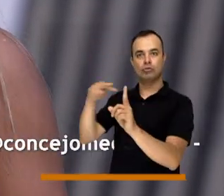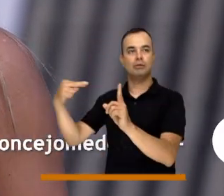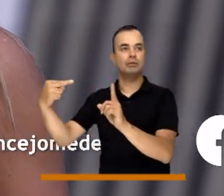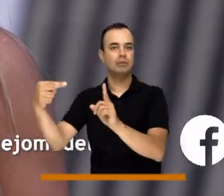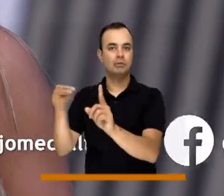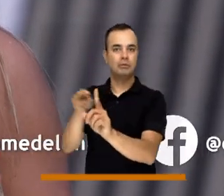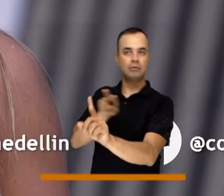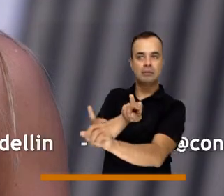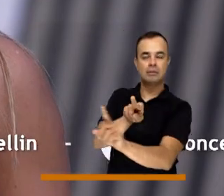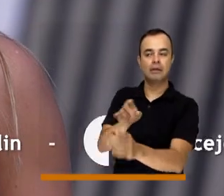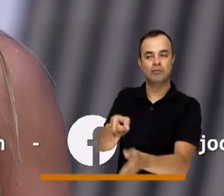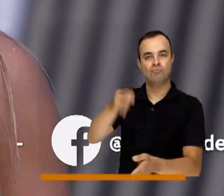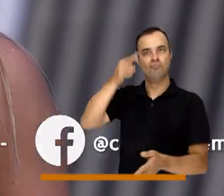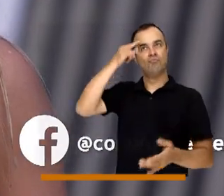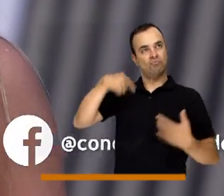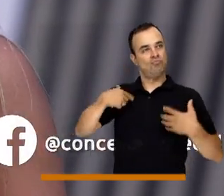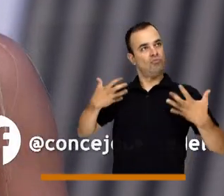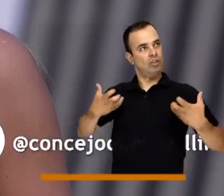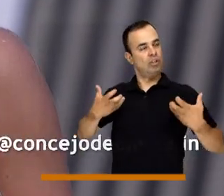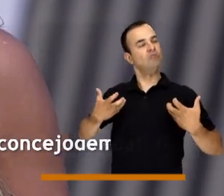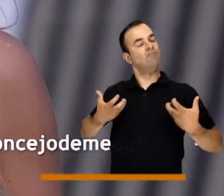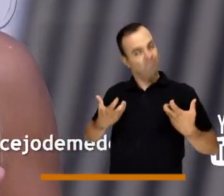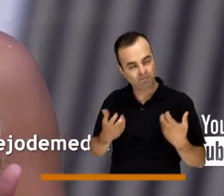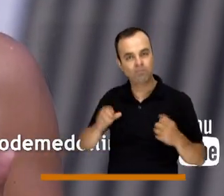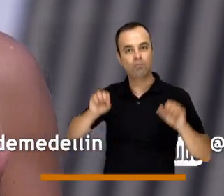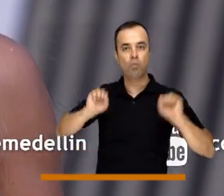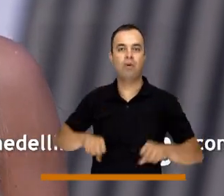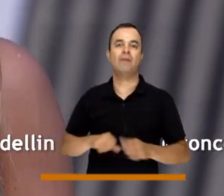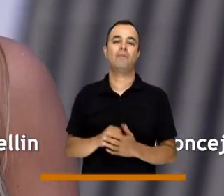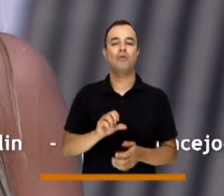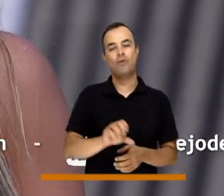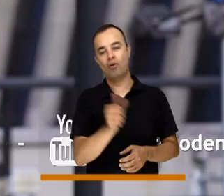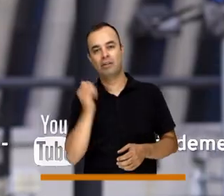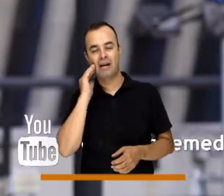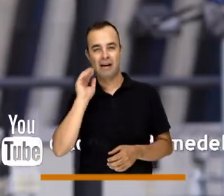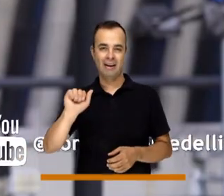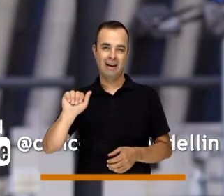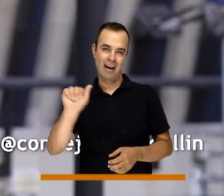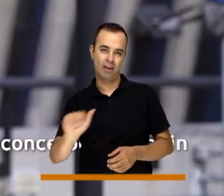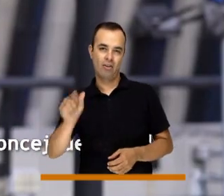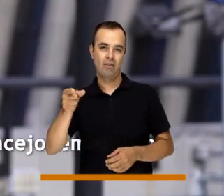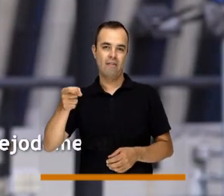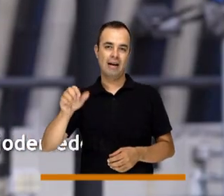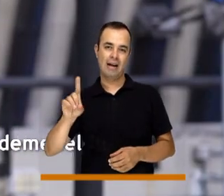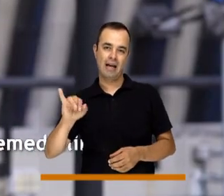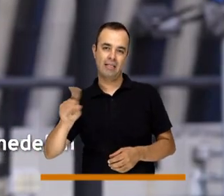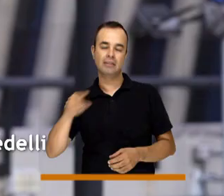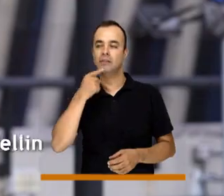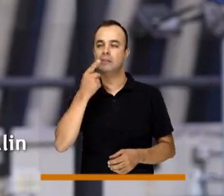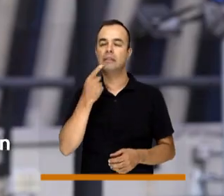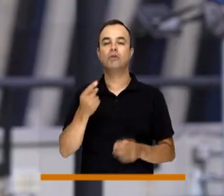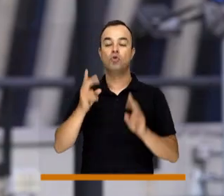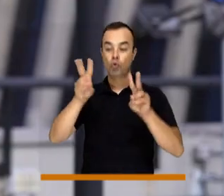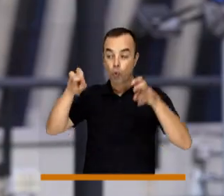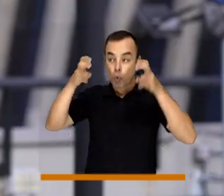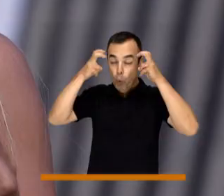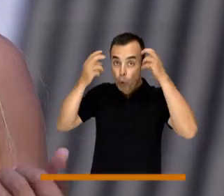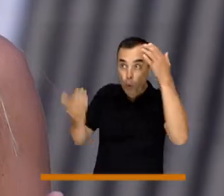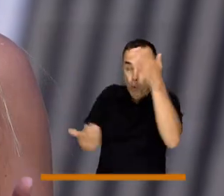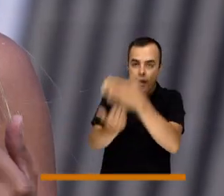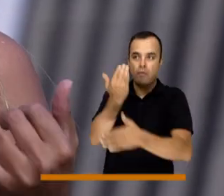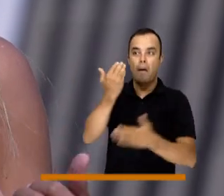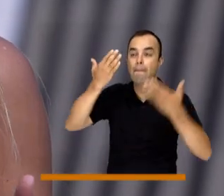posibilidades, me inspira, me motiva en ocasiones a hacer cosas que no había hecho. Y @ Gladys Ateortúa dice, mejora nuestros